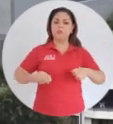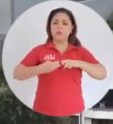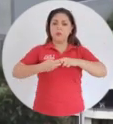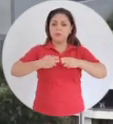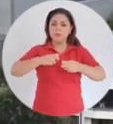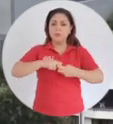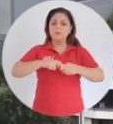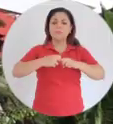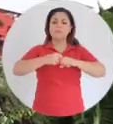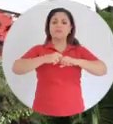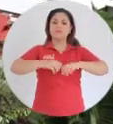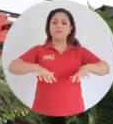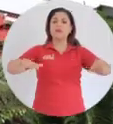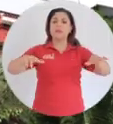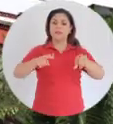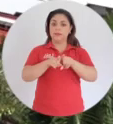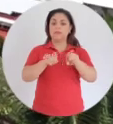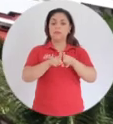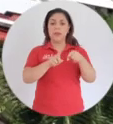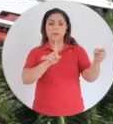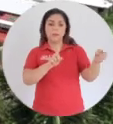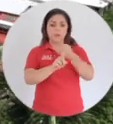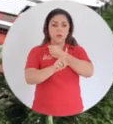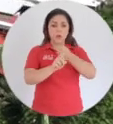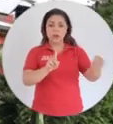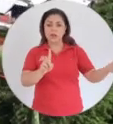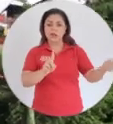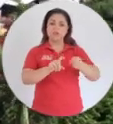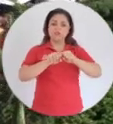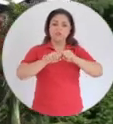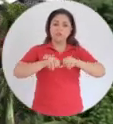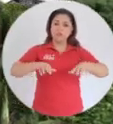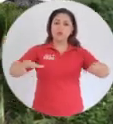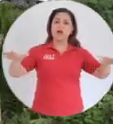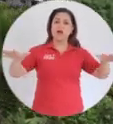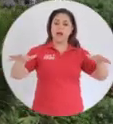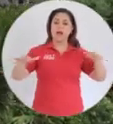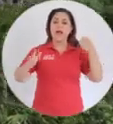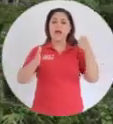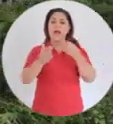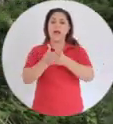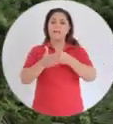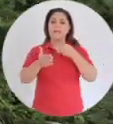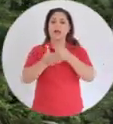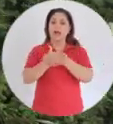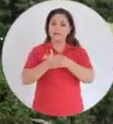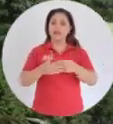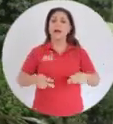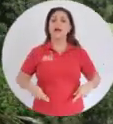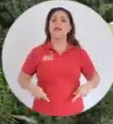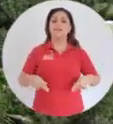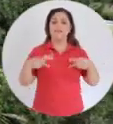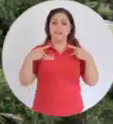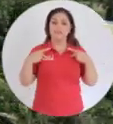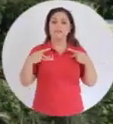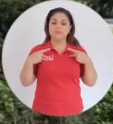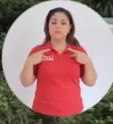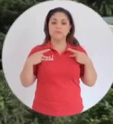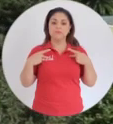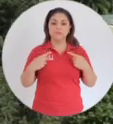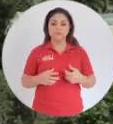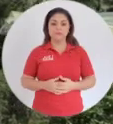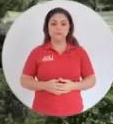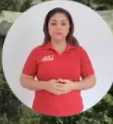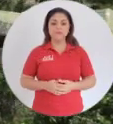también de la misma situación de violencia, ¿verdad? Y amenaza hacia la vida.